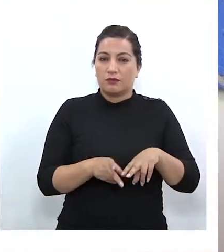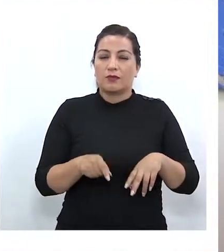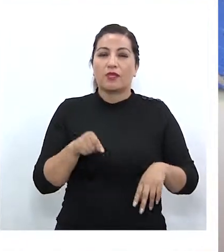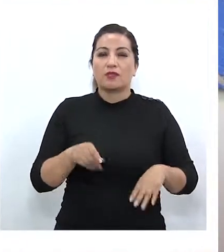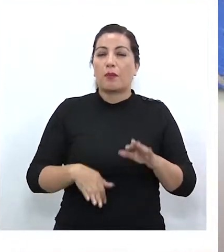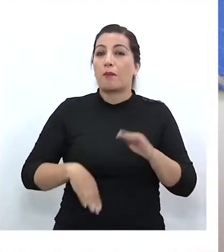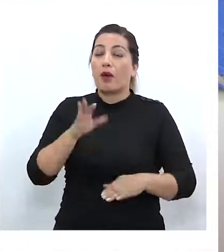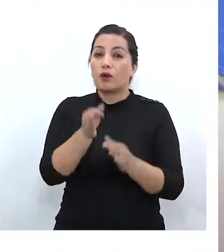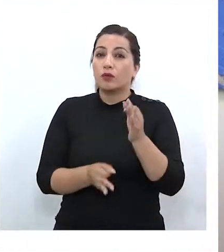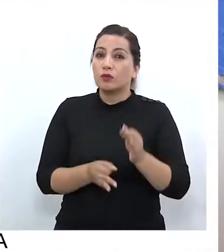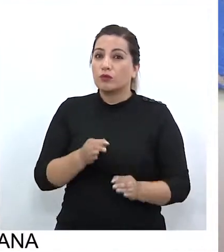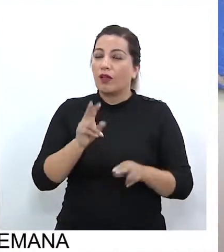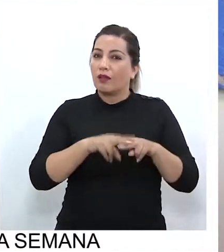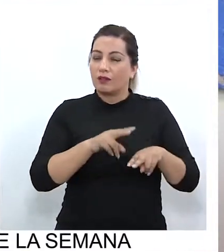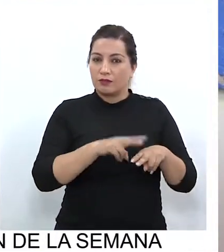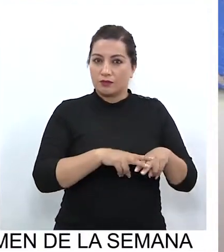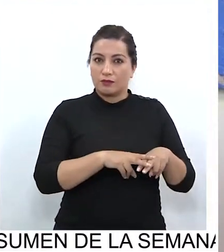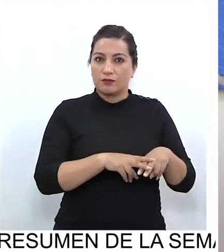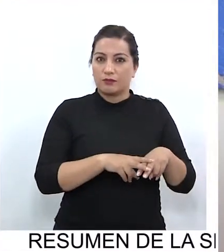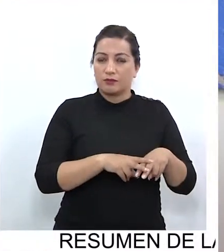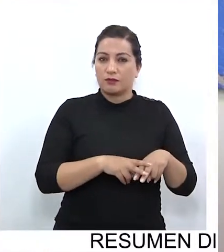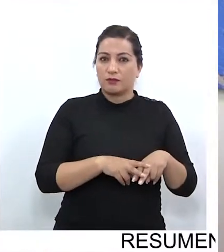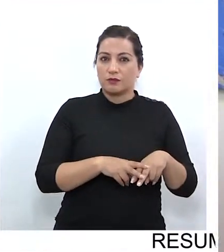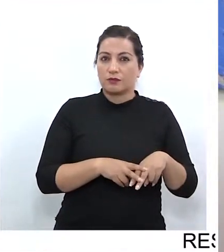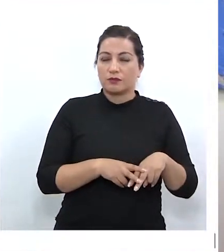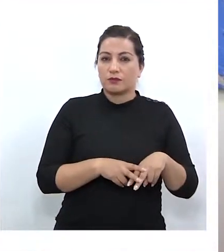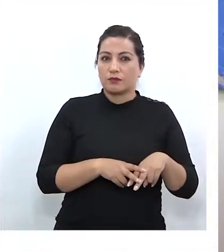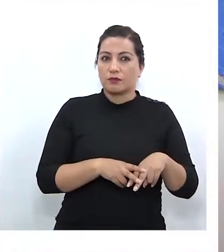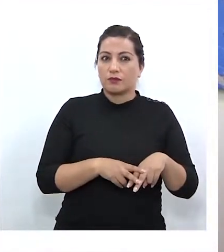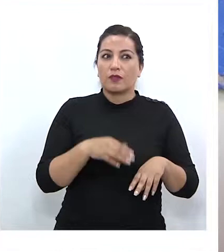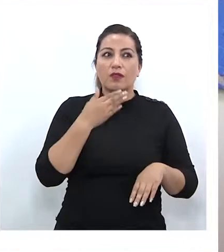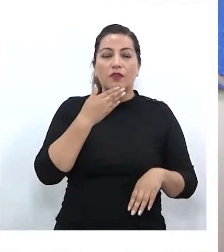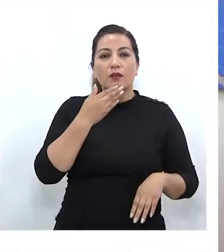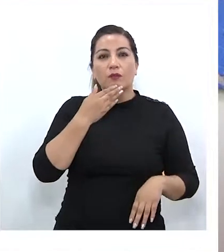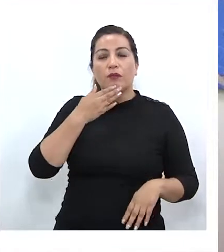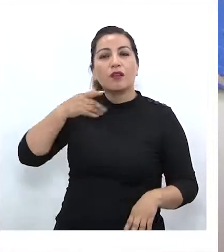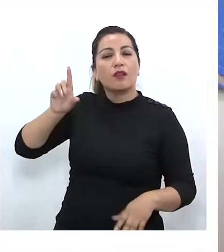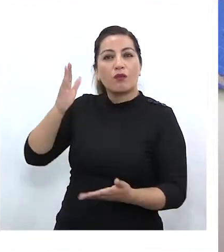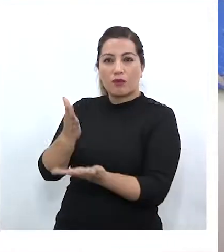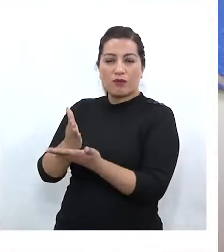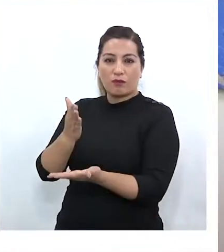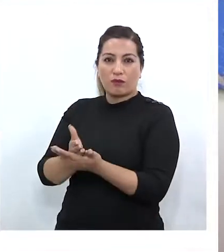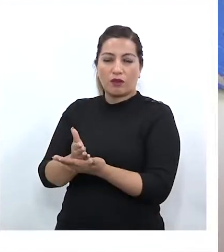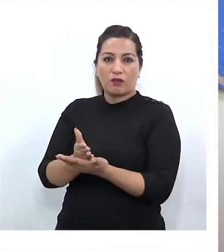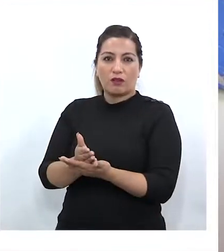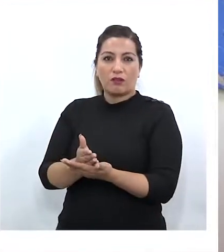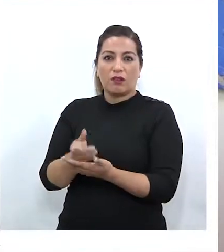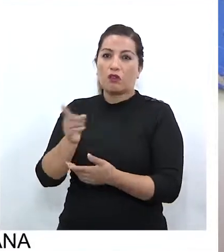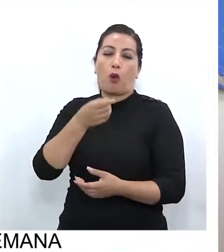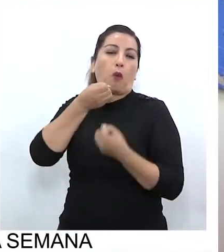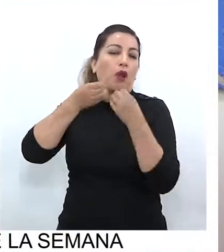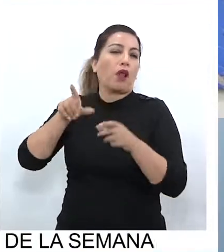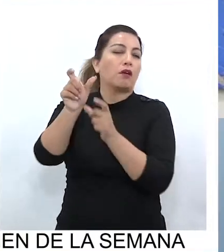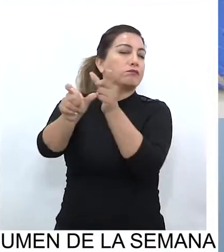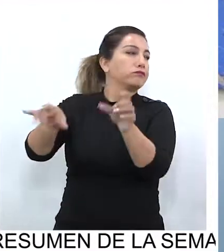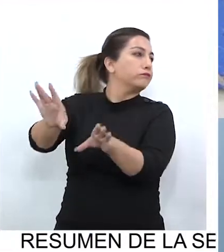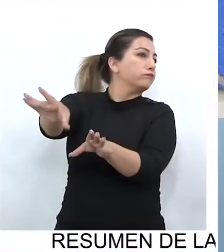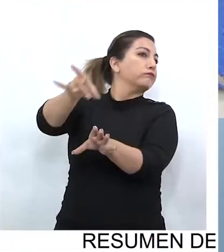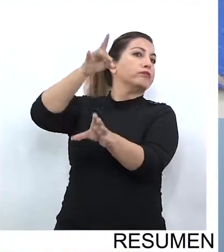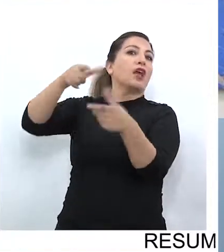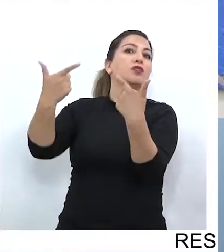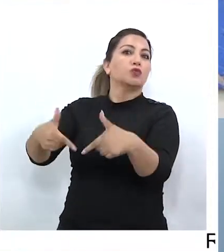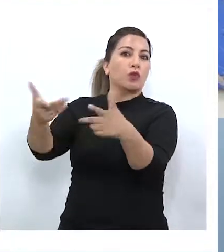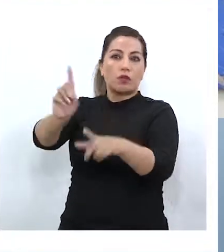dicho, es más justo que sea ese rendimiento lo que le dé un espacio en el establecimiento y no el mero azar, la